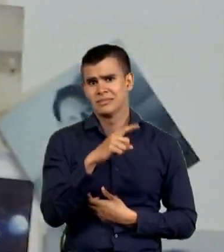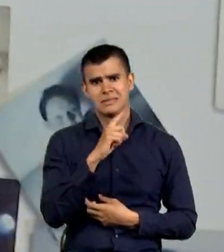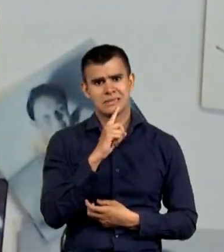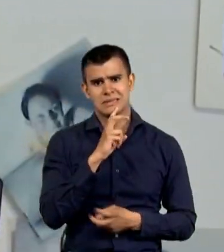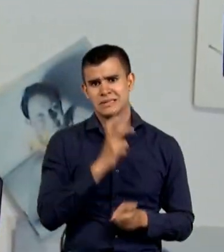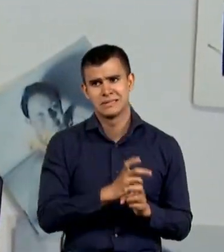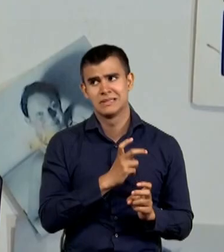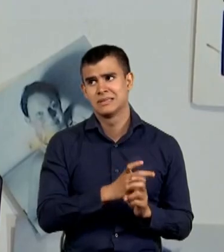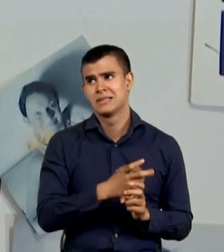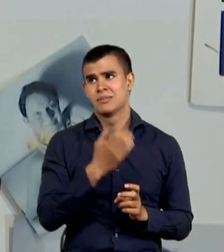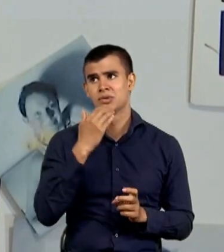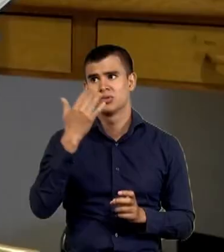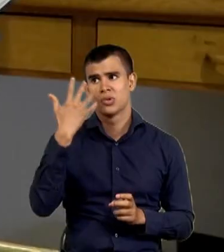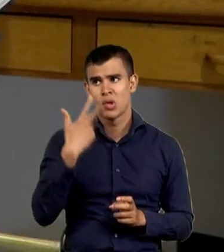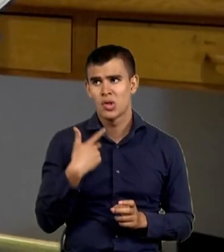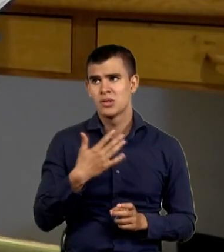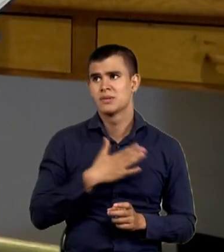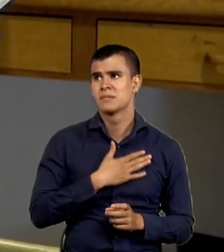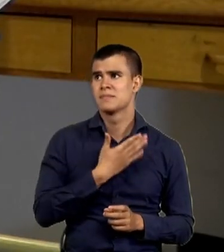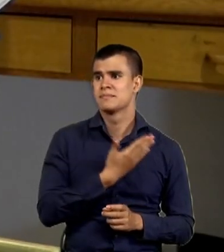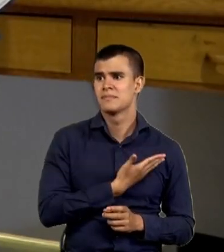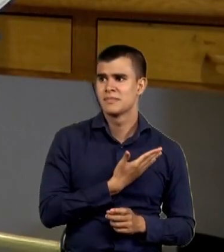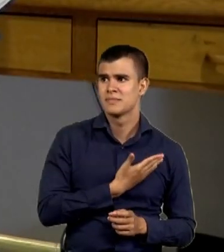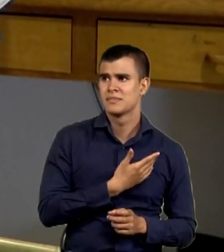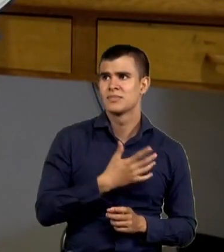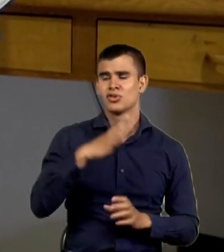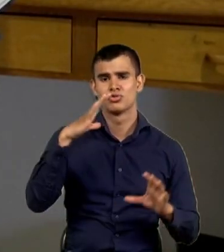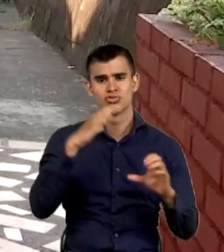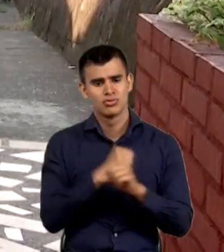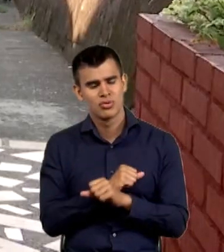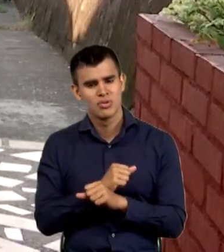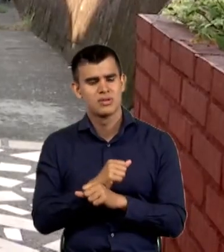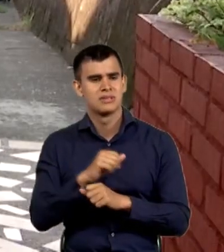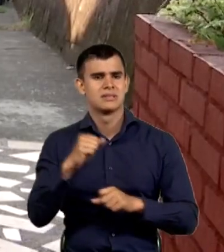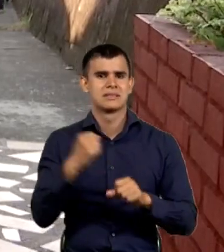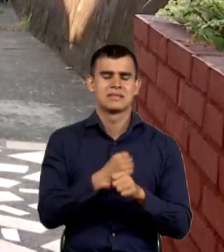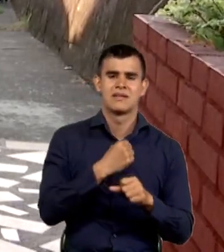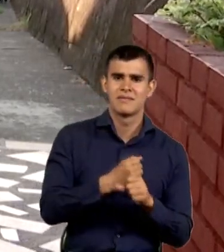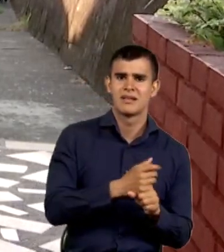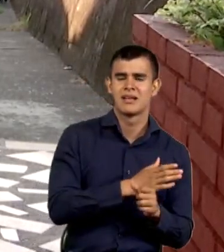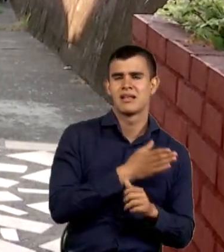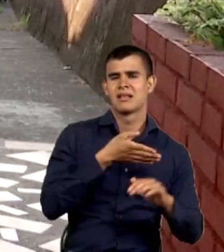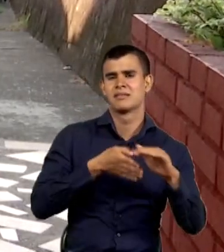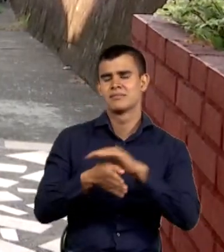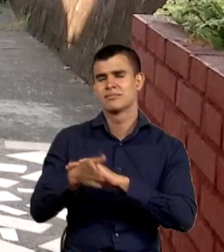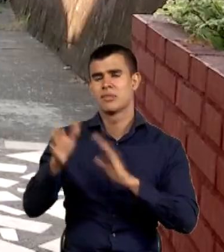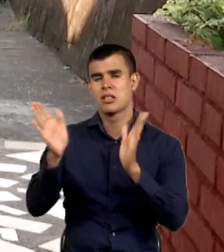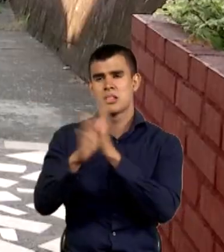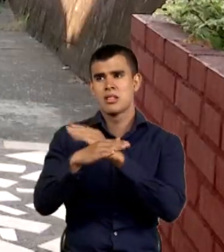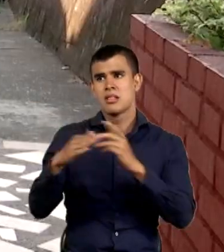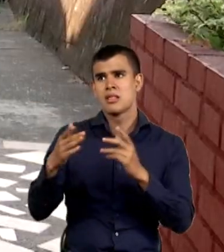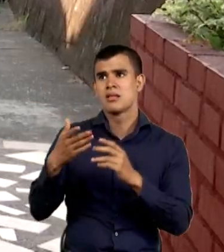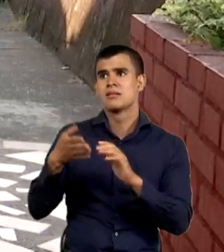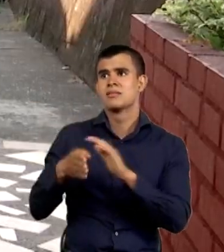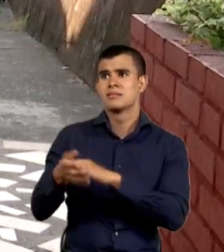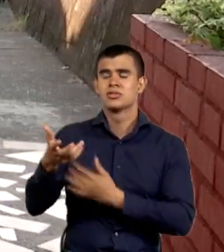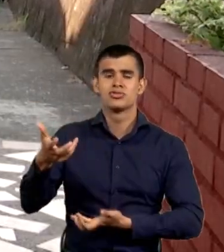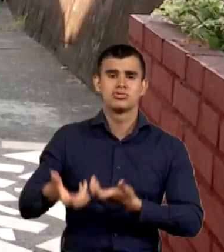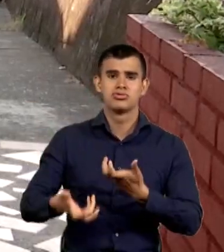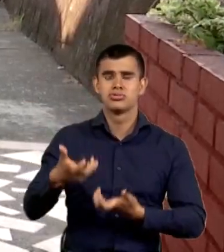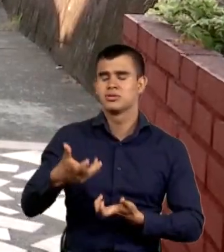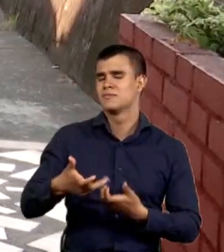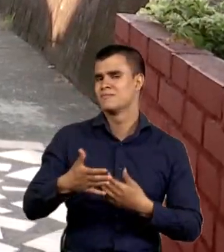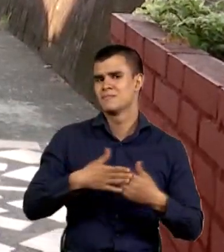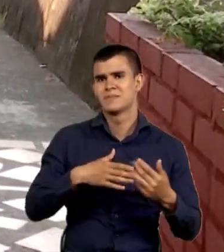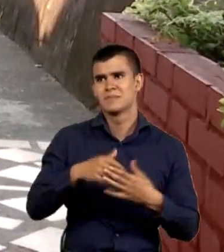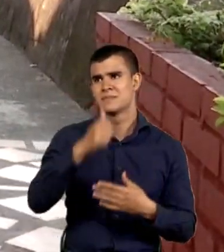qué chévere, pero no es fácil. El día a día de ser madre de familia y tocar de noche y llegar de